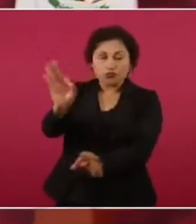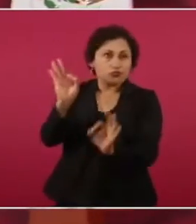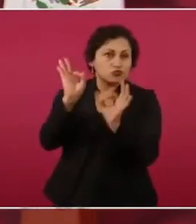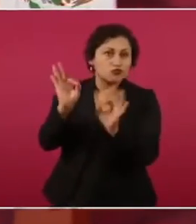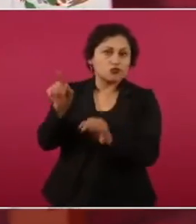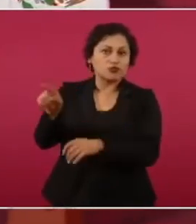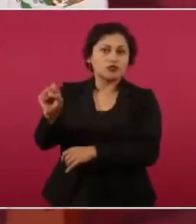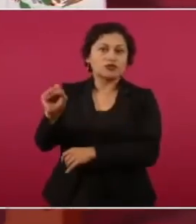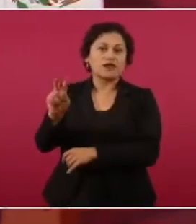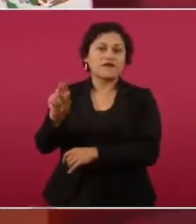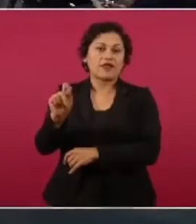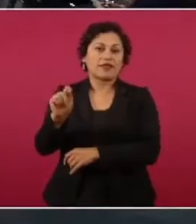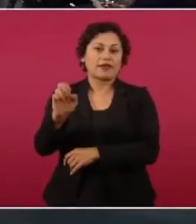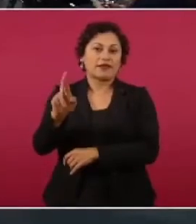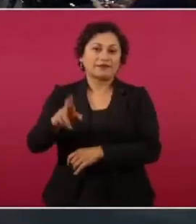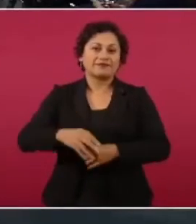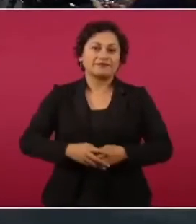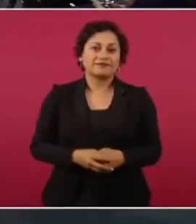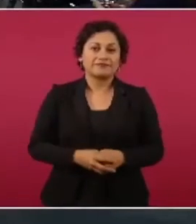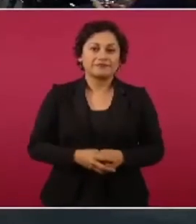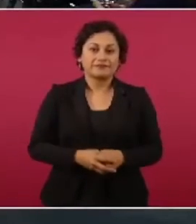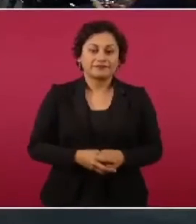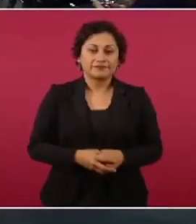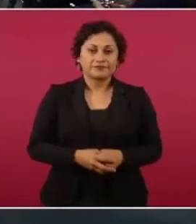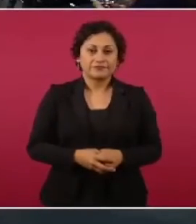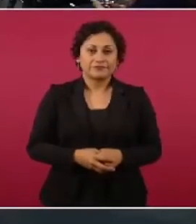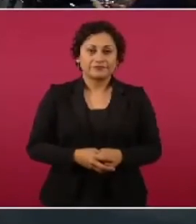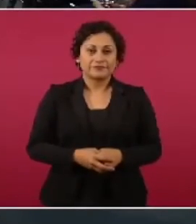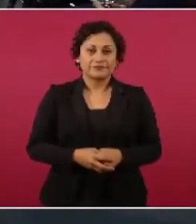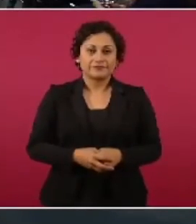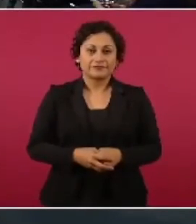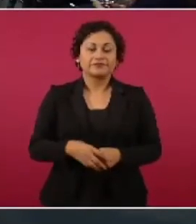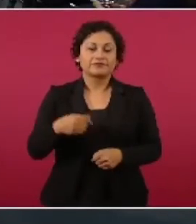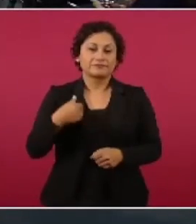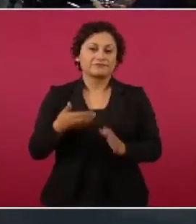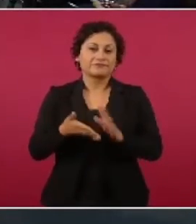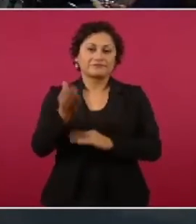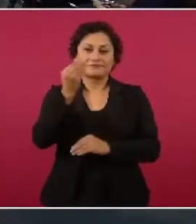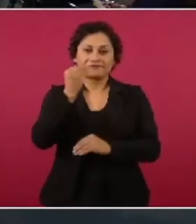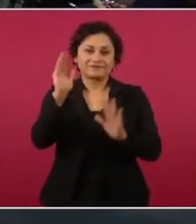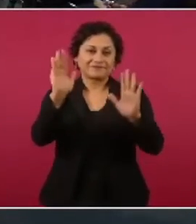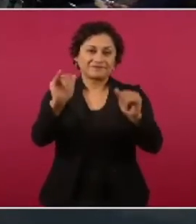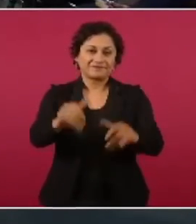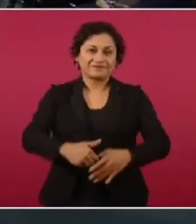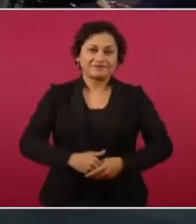Pues, vamos a desayunar. Bueno, adiós.